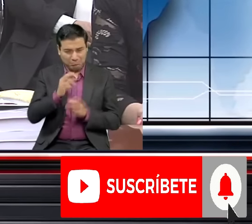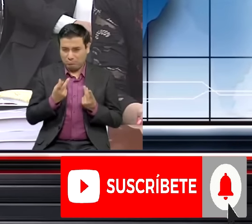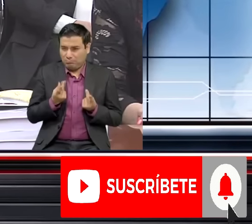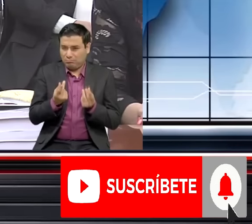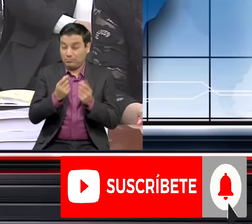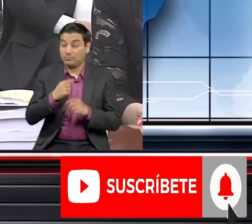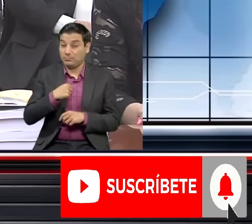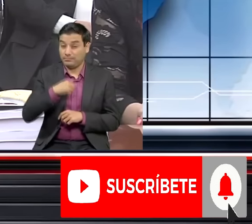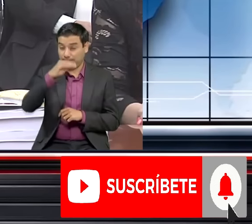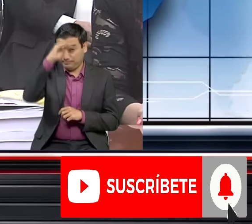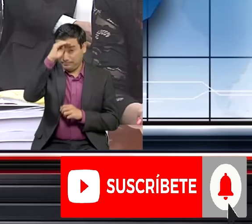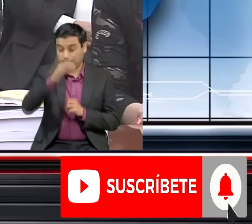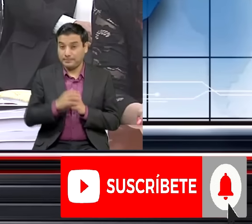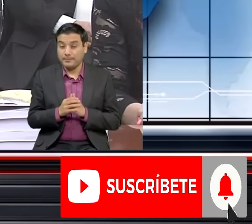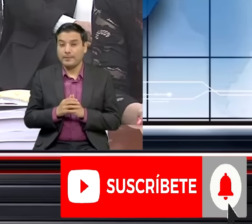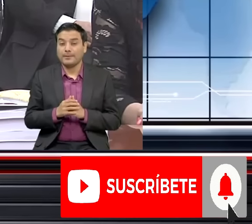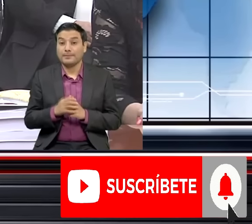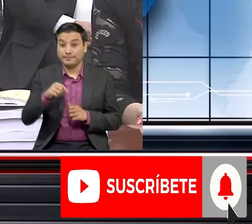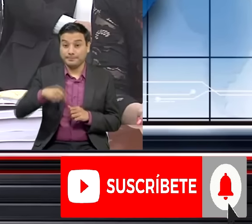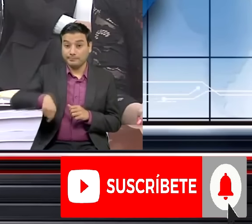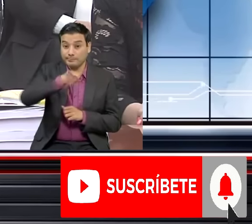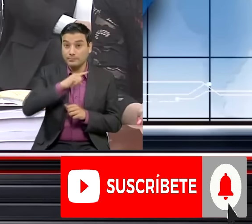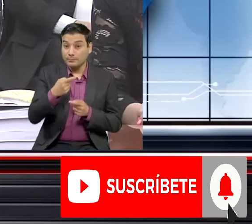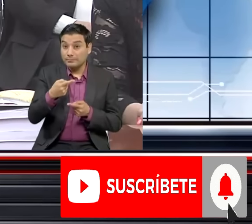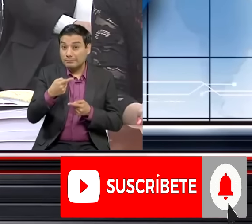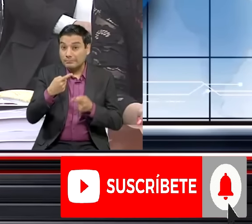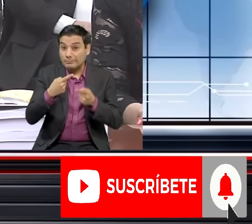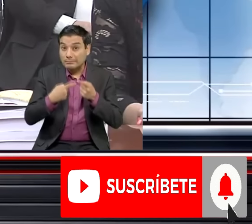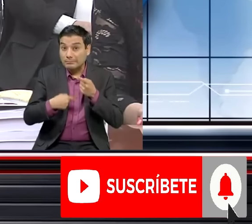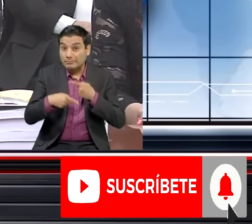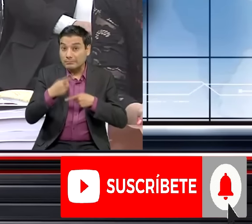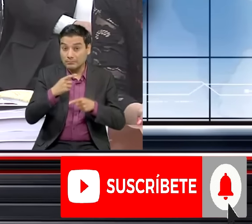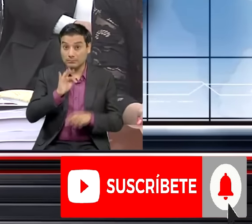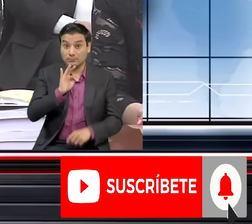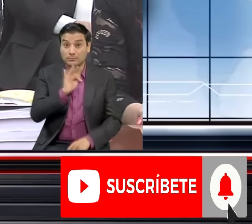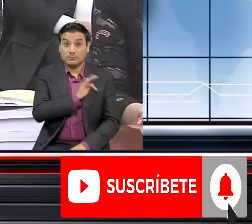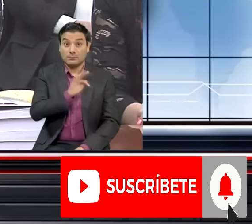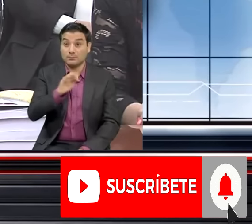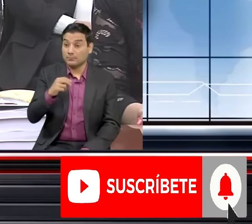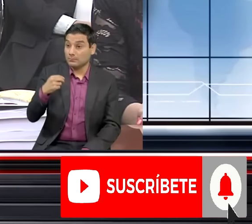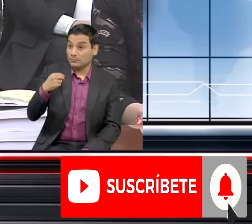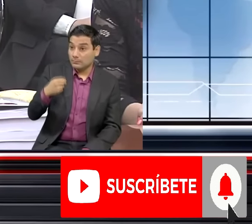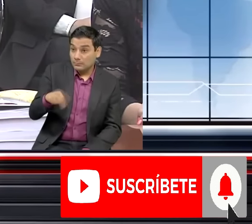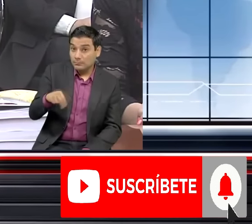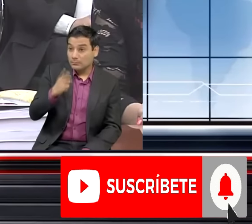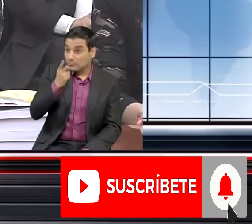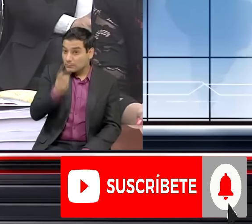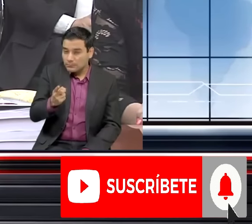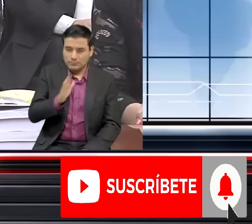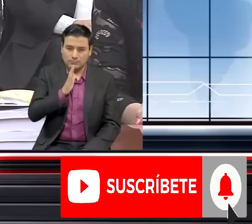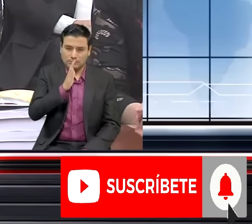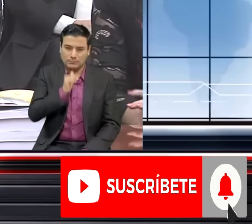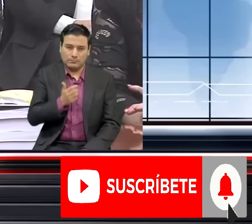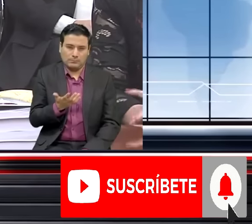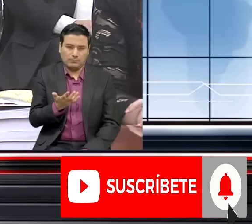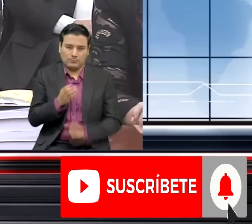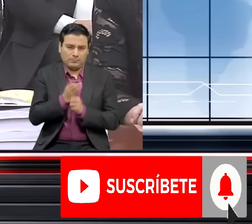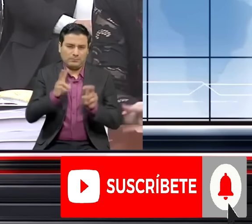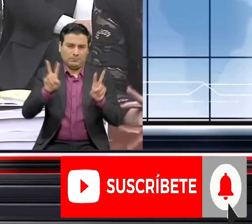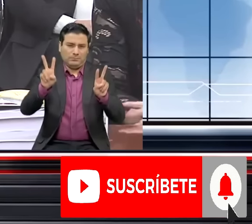me parece que en el debate es incorrecto que se permita alusiones personales insistentes cuando se están